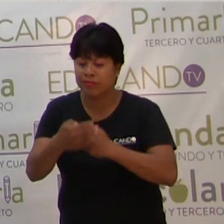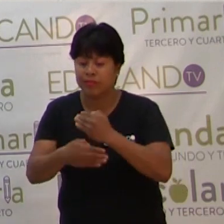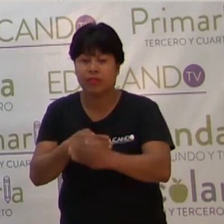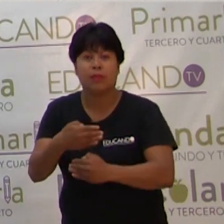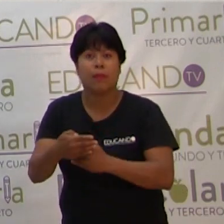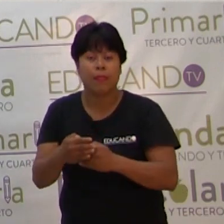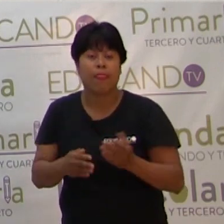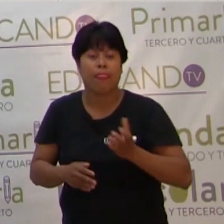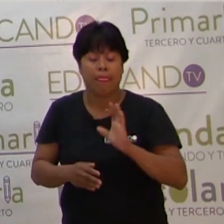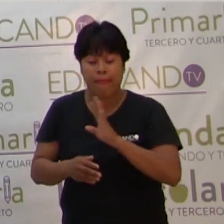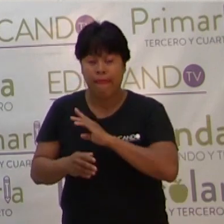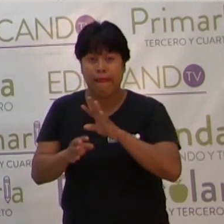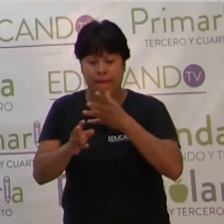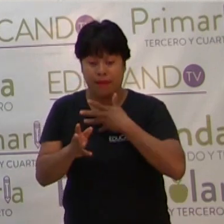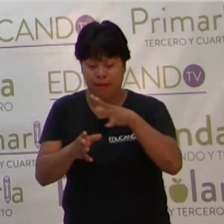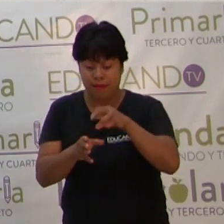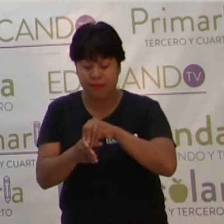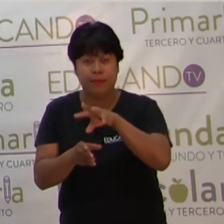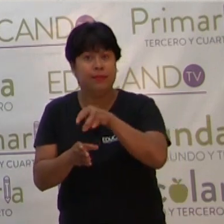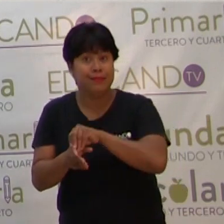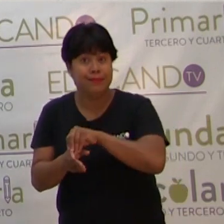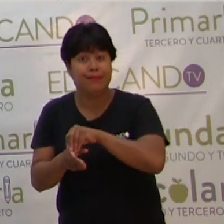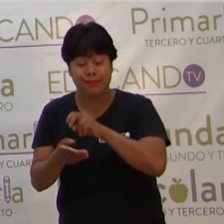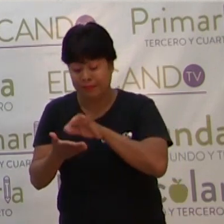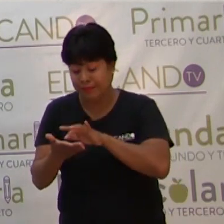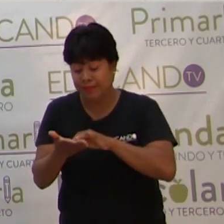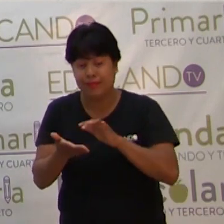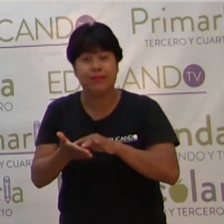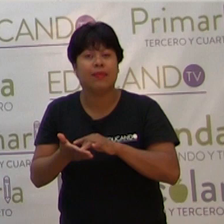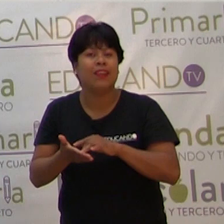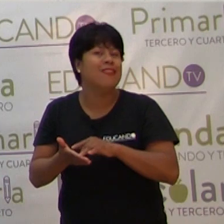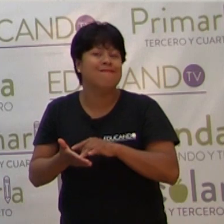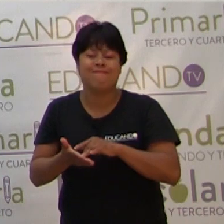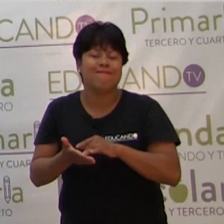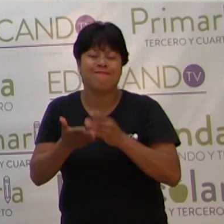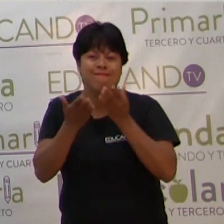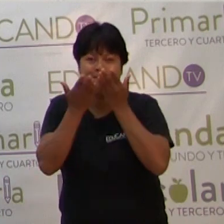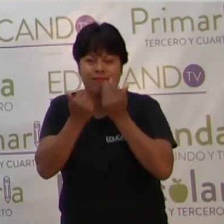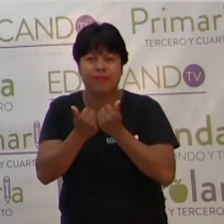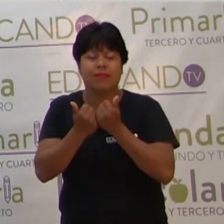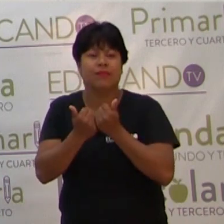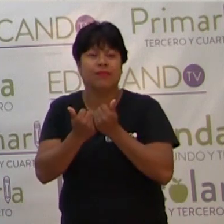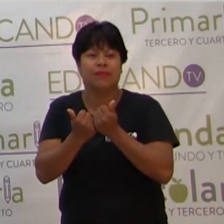al momento de registrar los datos no tienen este